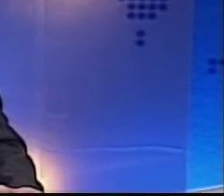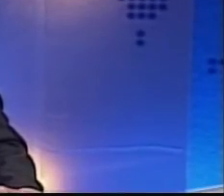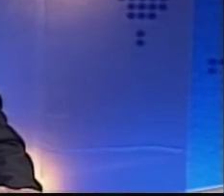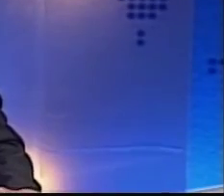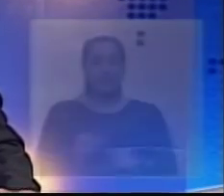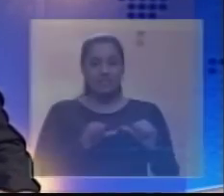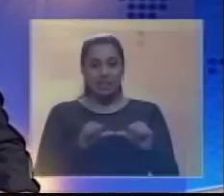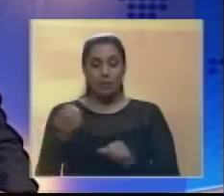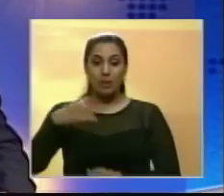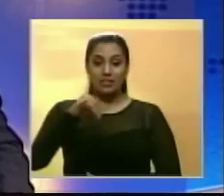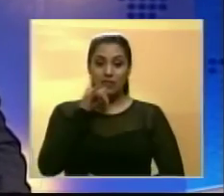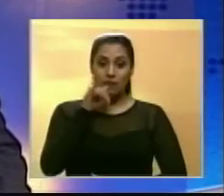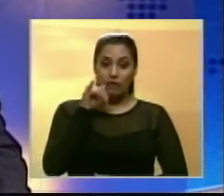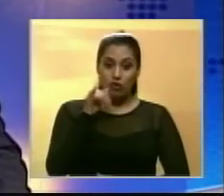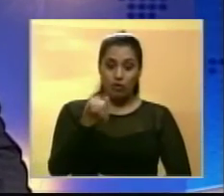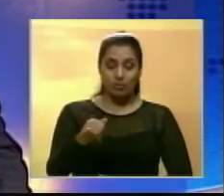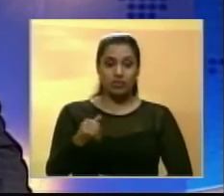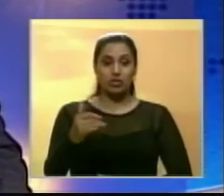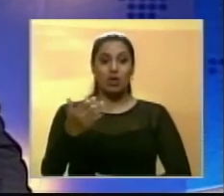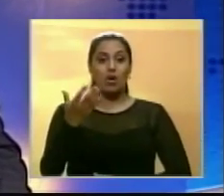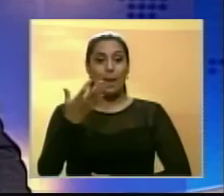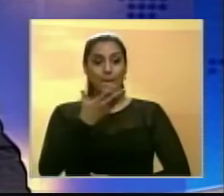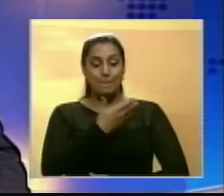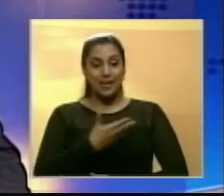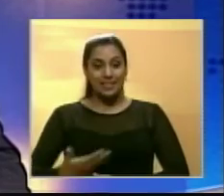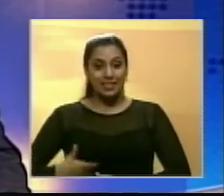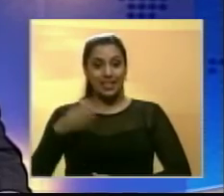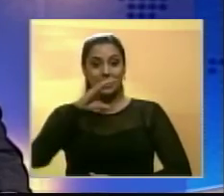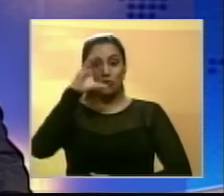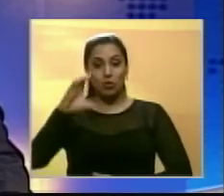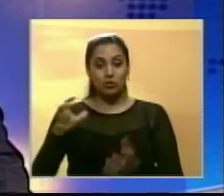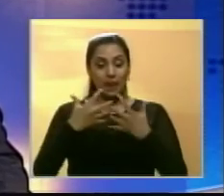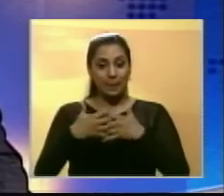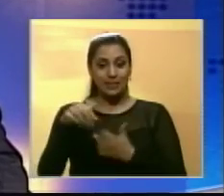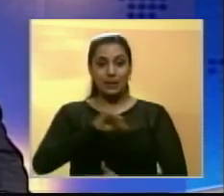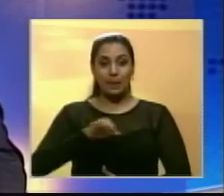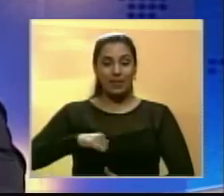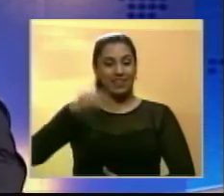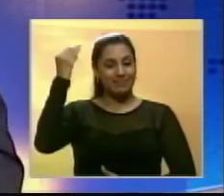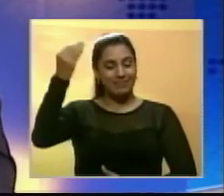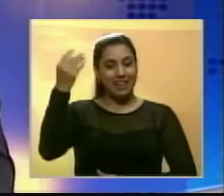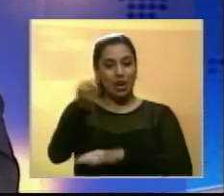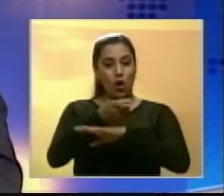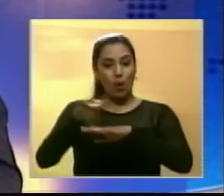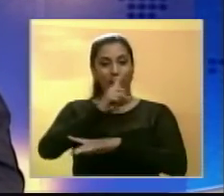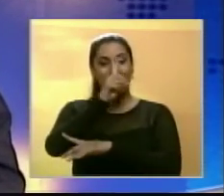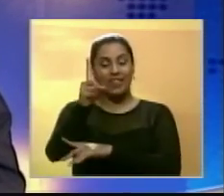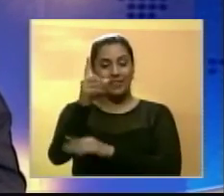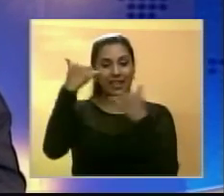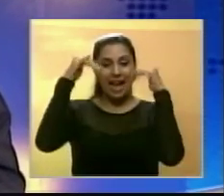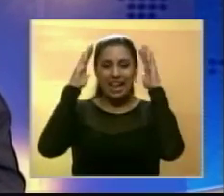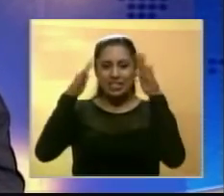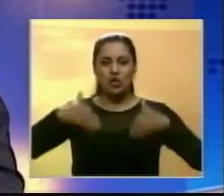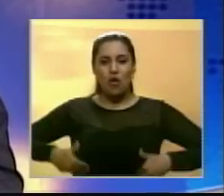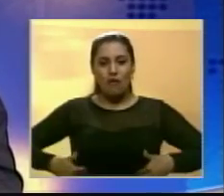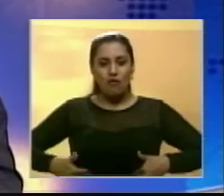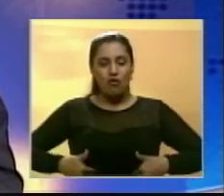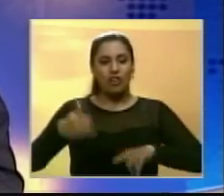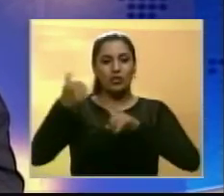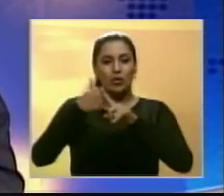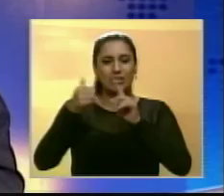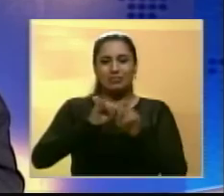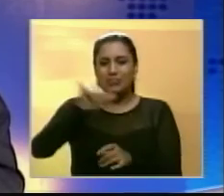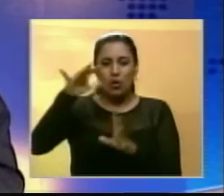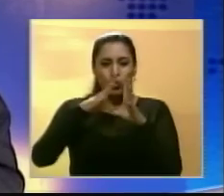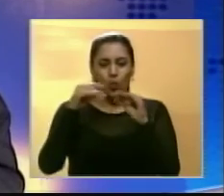Amigos, continuamos con las informaciones. La presidenta de Consecomercio, Cipriana Ramos, considera que el gobierno debe centrar sus esfuerzos en combatir la